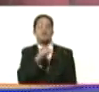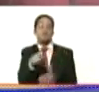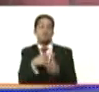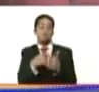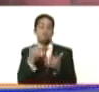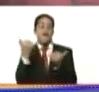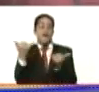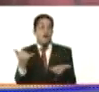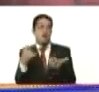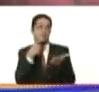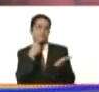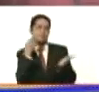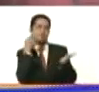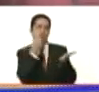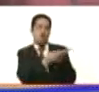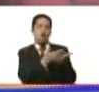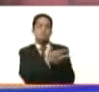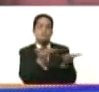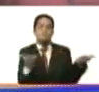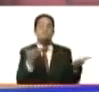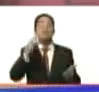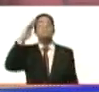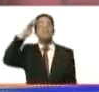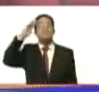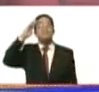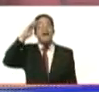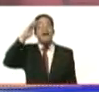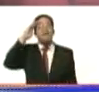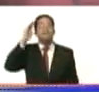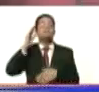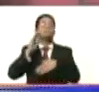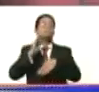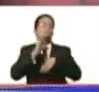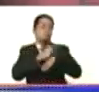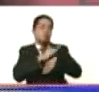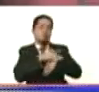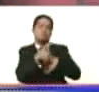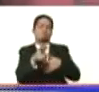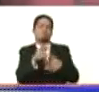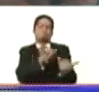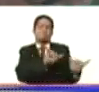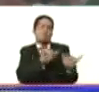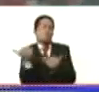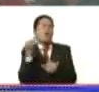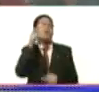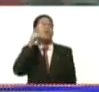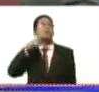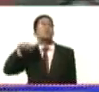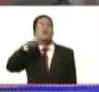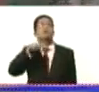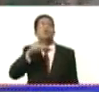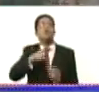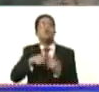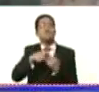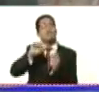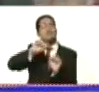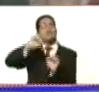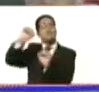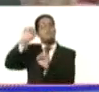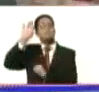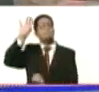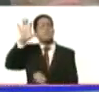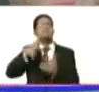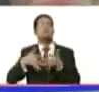Nacional para reafirmarse como eminentemente popular, bolivariana, antiimperialista